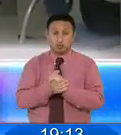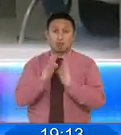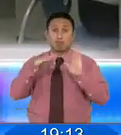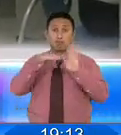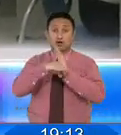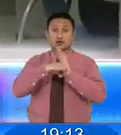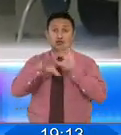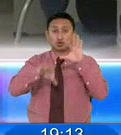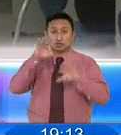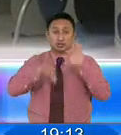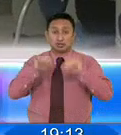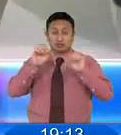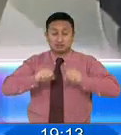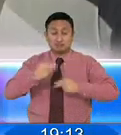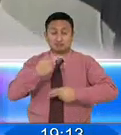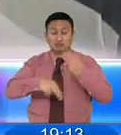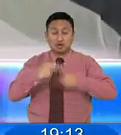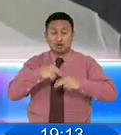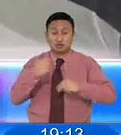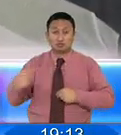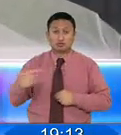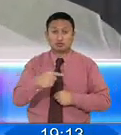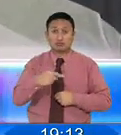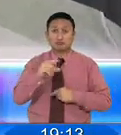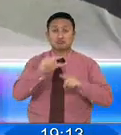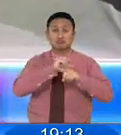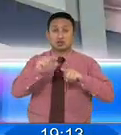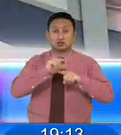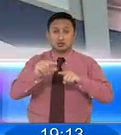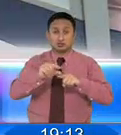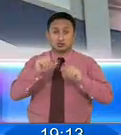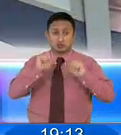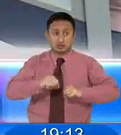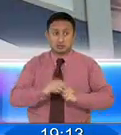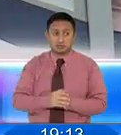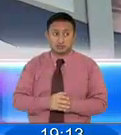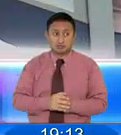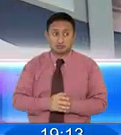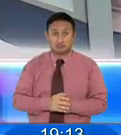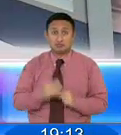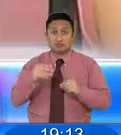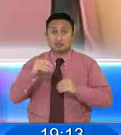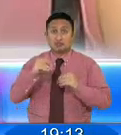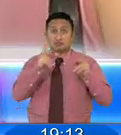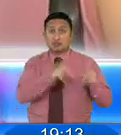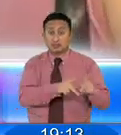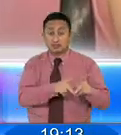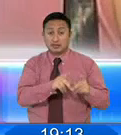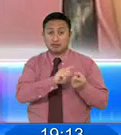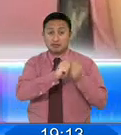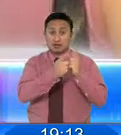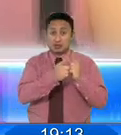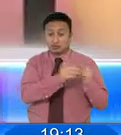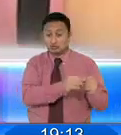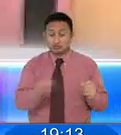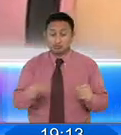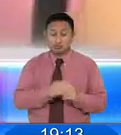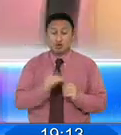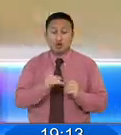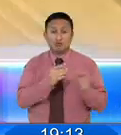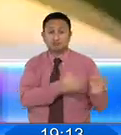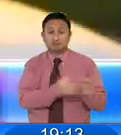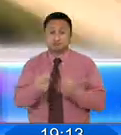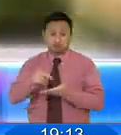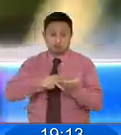cooperativas y también los negocios que otorguen crédito a sus clientes no están obligados a la reprogramación de cuotas de préstamos o emitir prórrogas de los